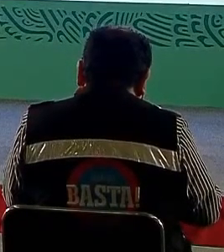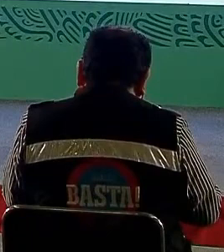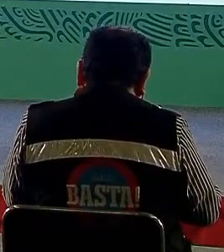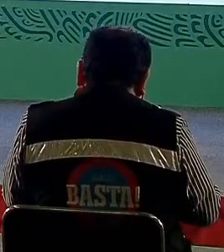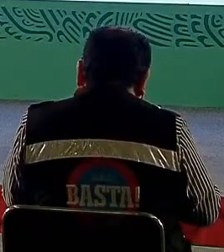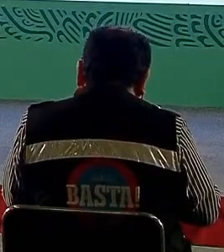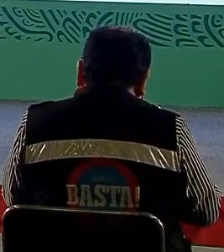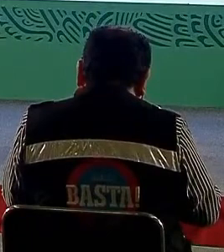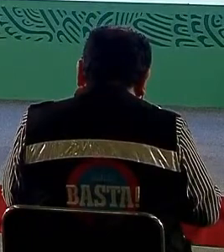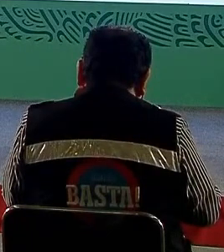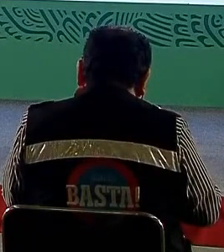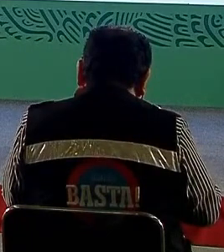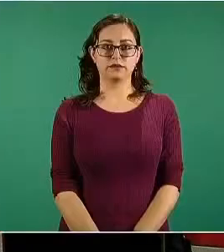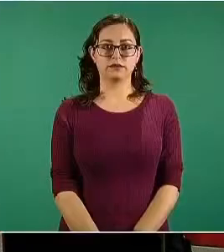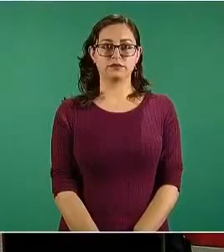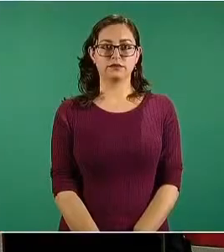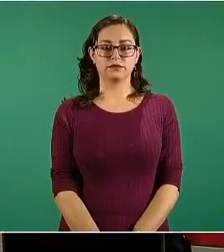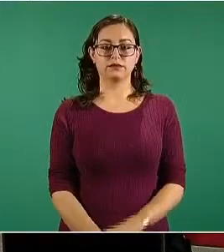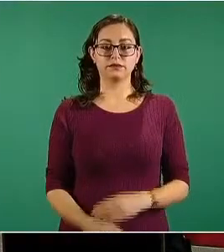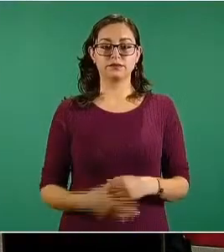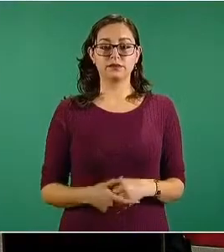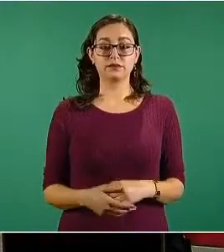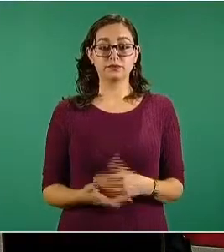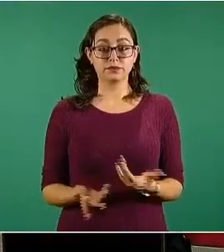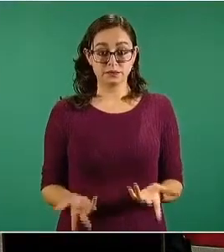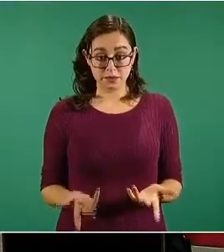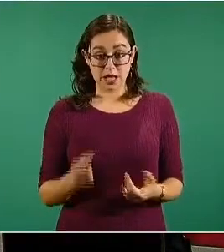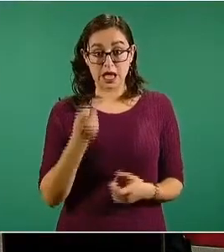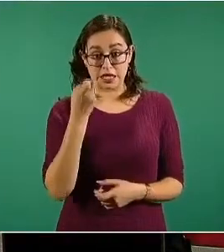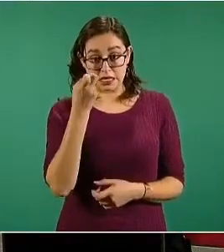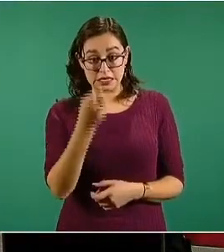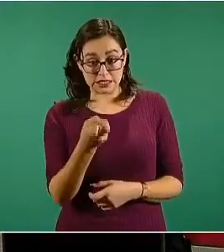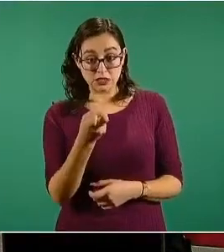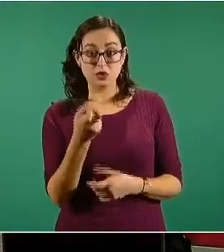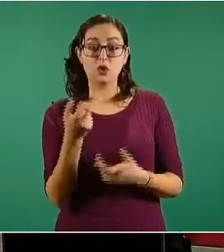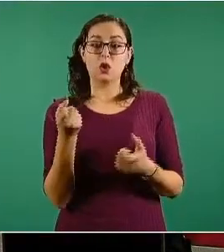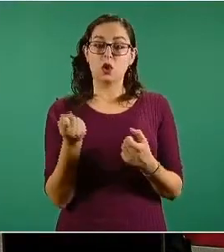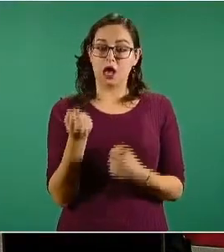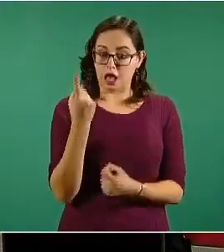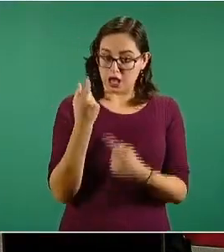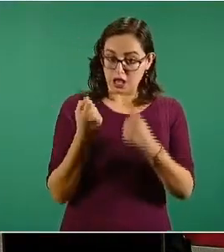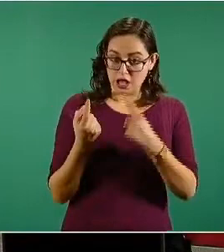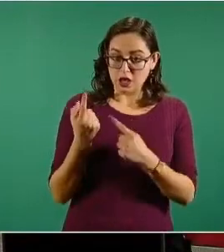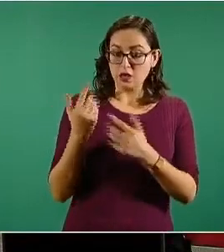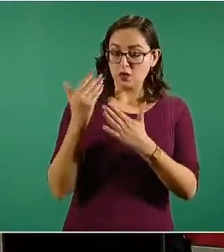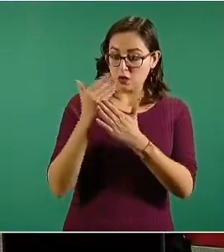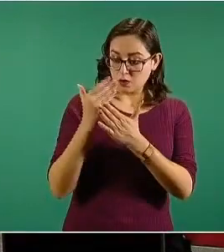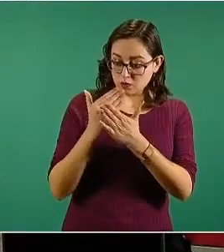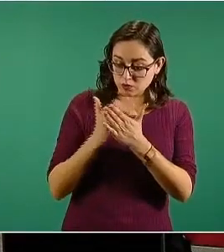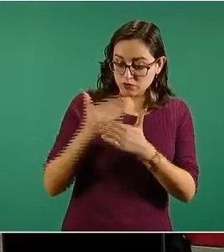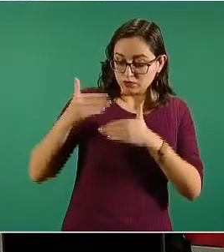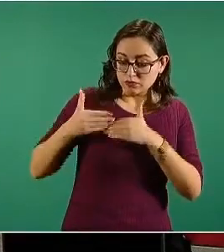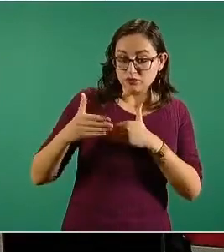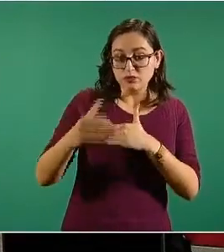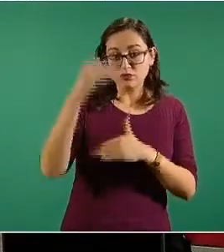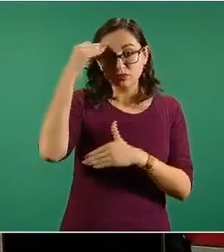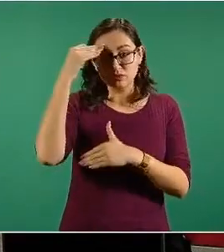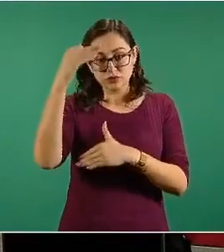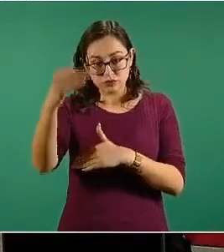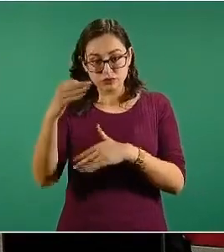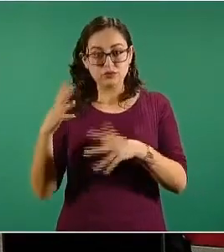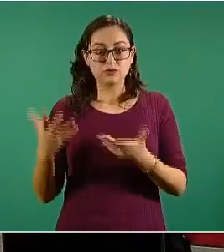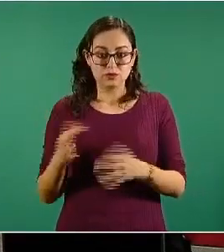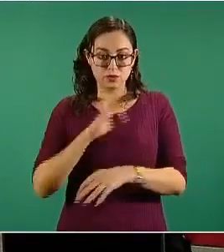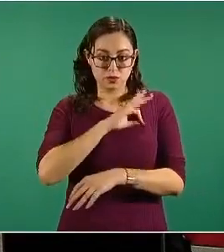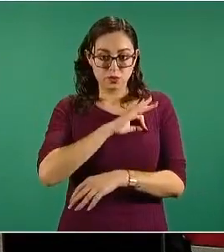derivando algunos procedimientos que pueden ser derivados en el tiempo, valga la redundancia. Sobre